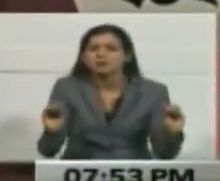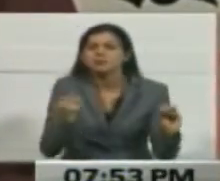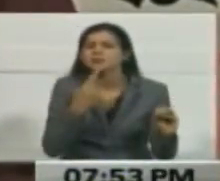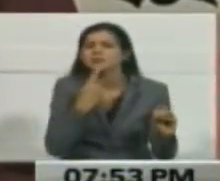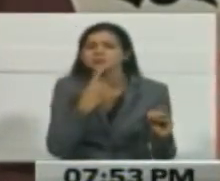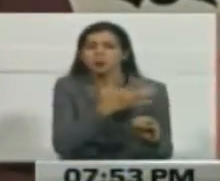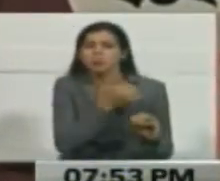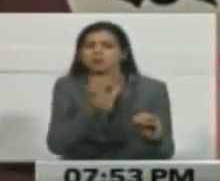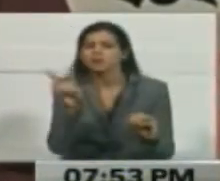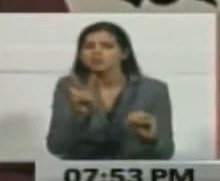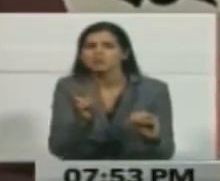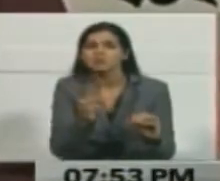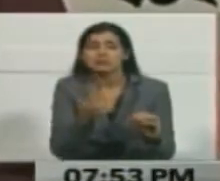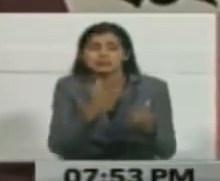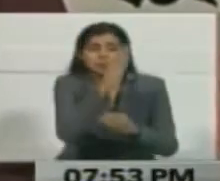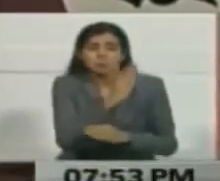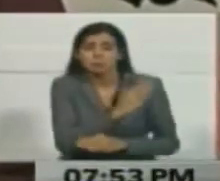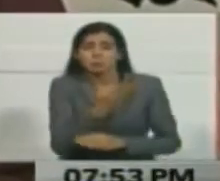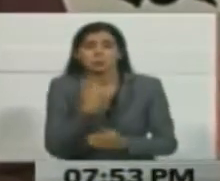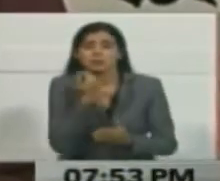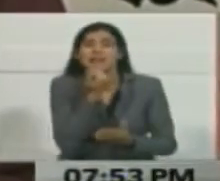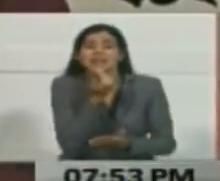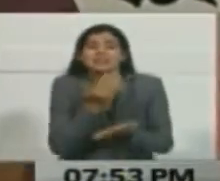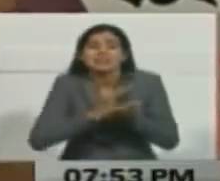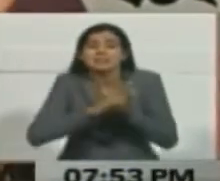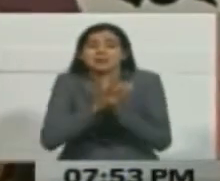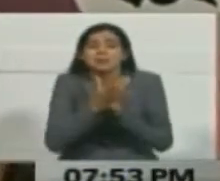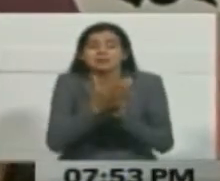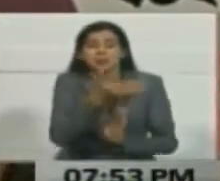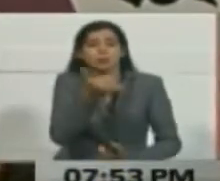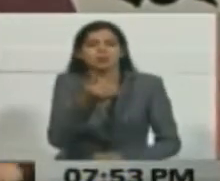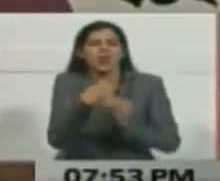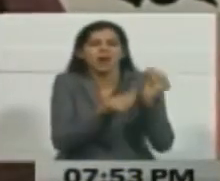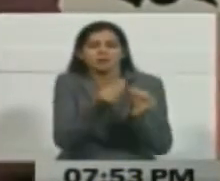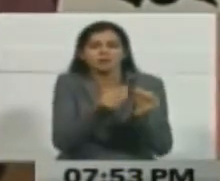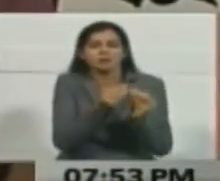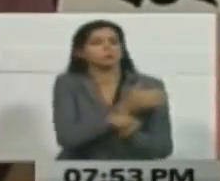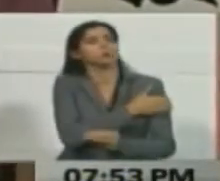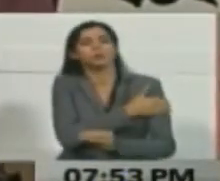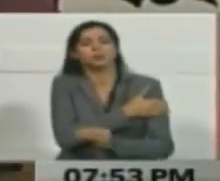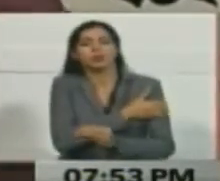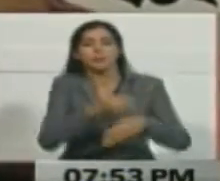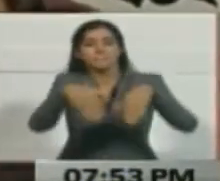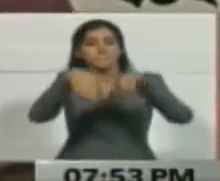difunta MUD, de la agónica MUD, es